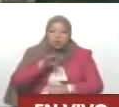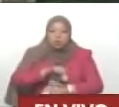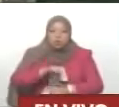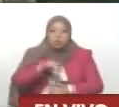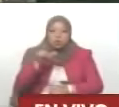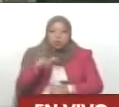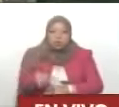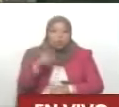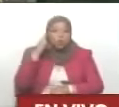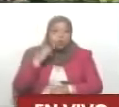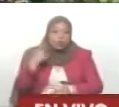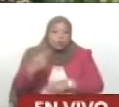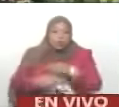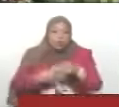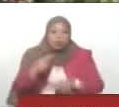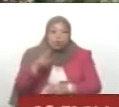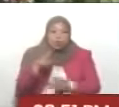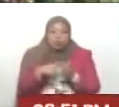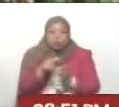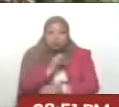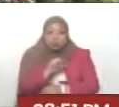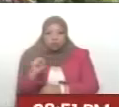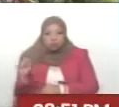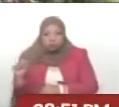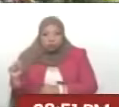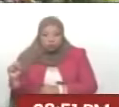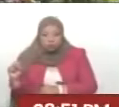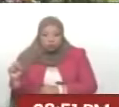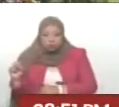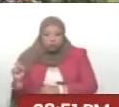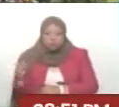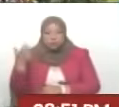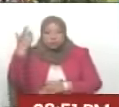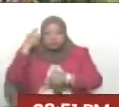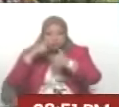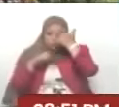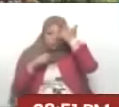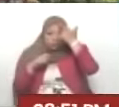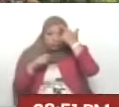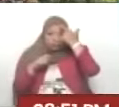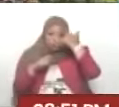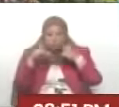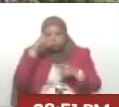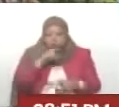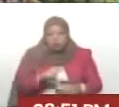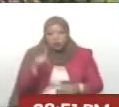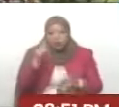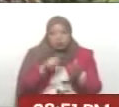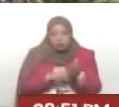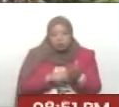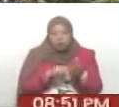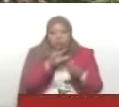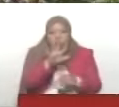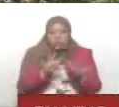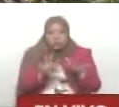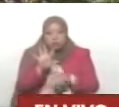Movimiento Bolivariano Revolucionario 200, con el comandante Chávez, por allá en el año 95, 96.